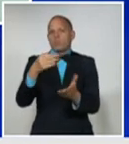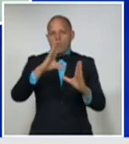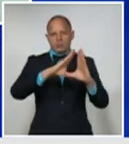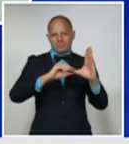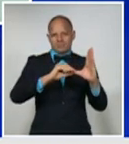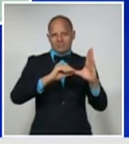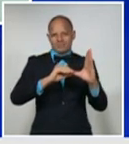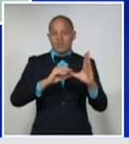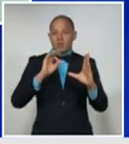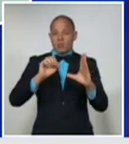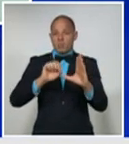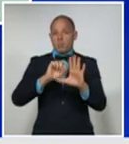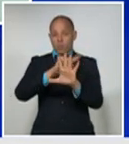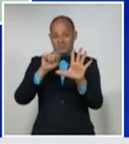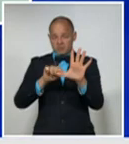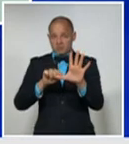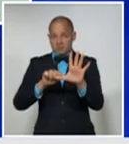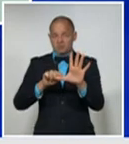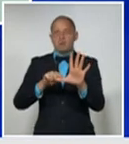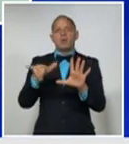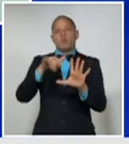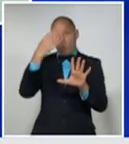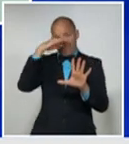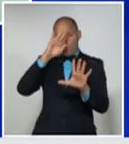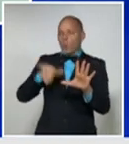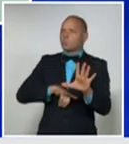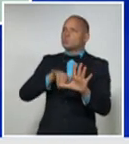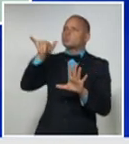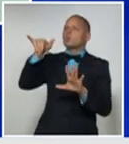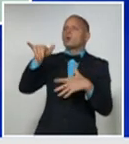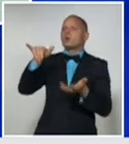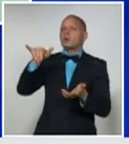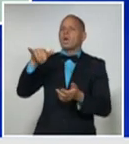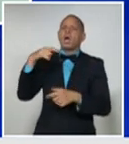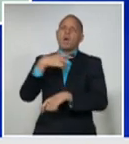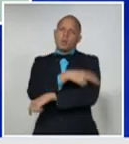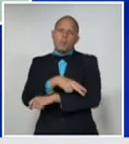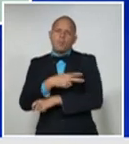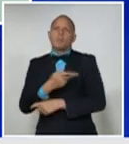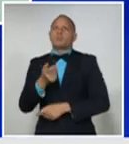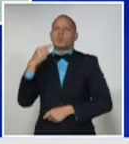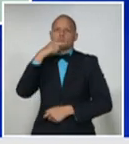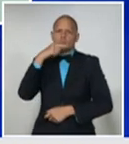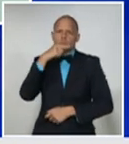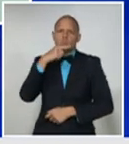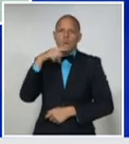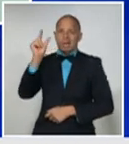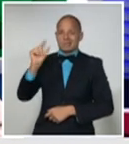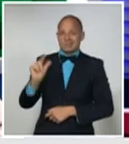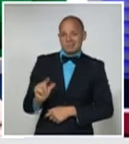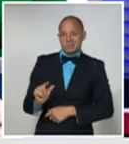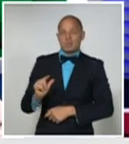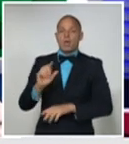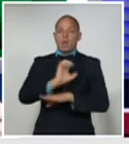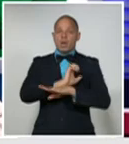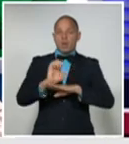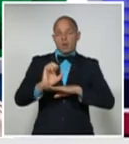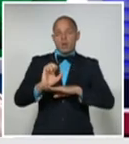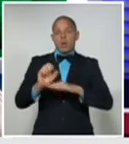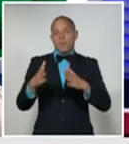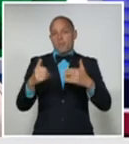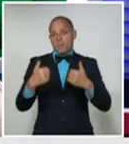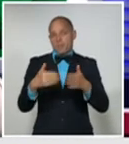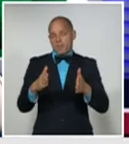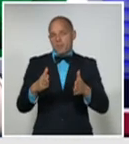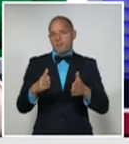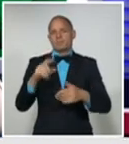cubanos procedentes de Rusia, Italia, Ecuador, Panamá y Estados Unidos. 1 de cada